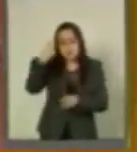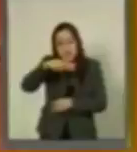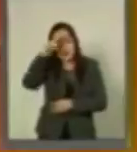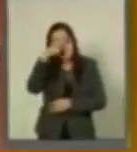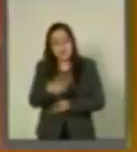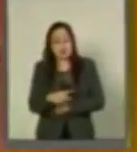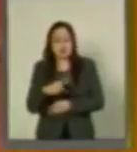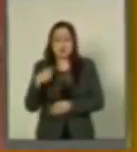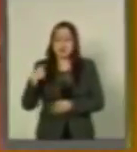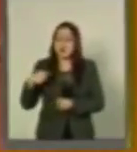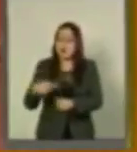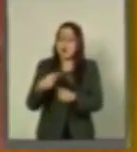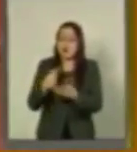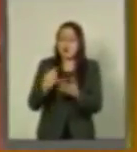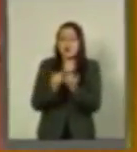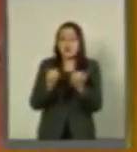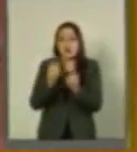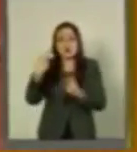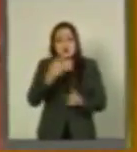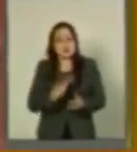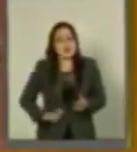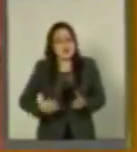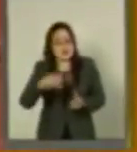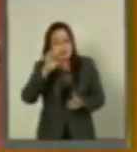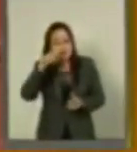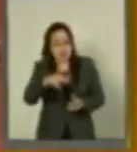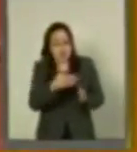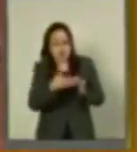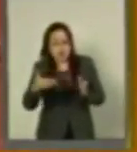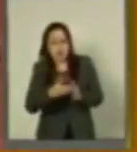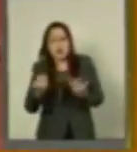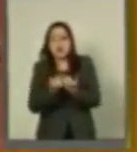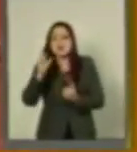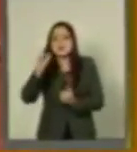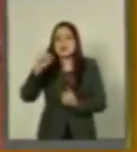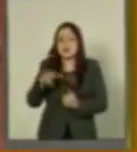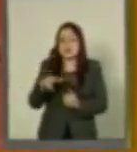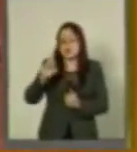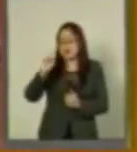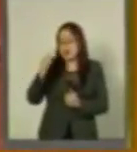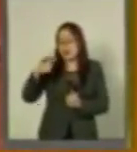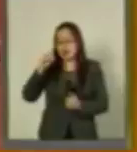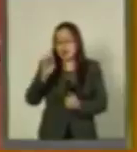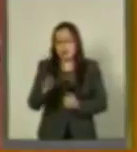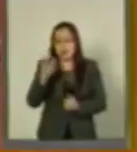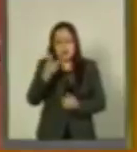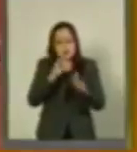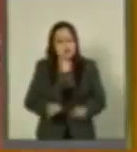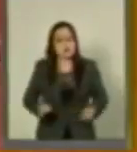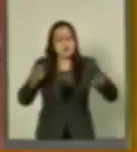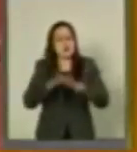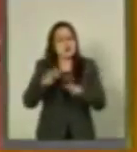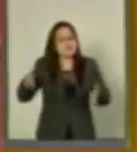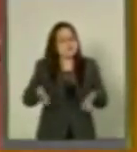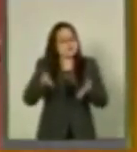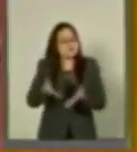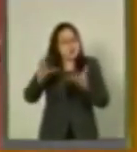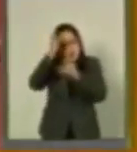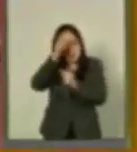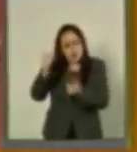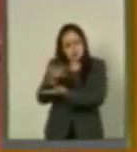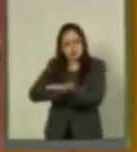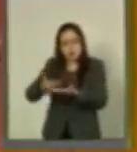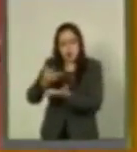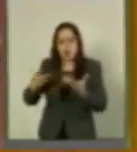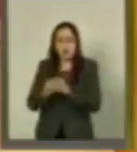proceso y a lo largo de esta administración, la Secretaría de Gobernación ha sido pieza clave para impulsar los acuerdos y